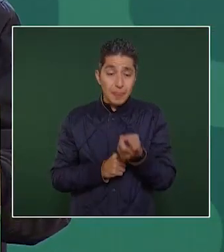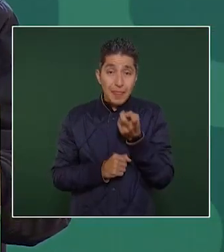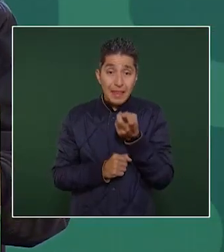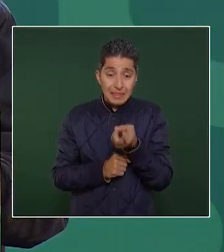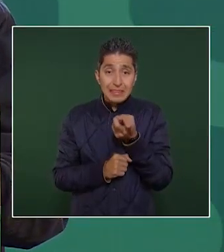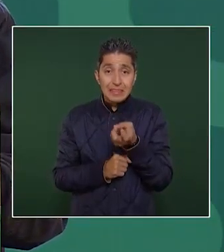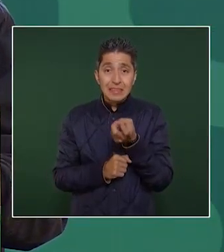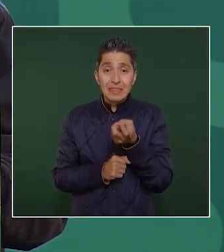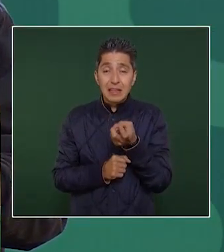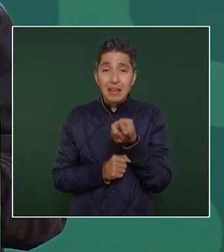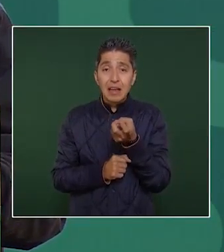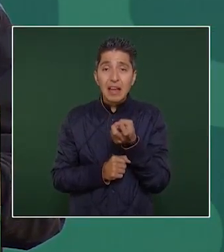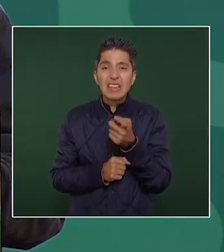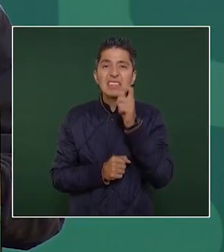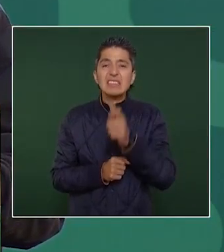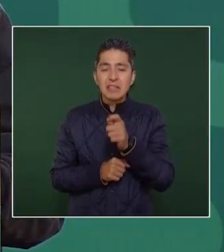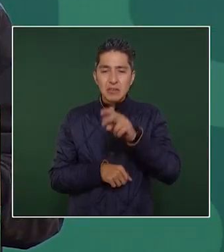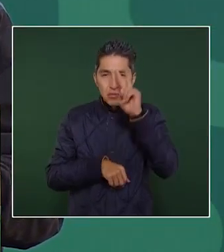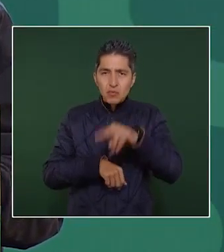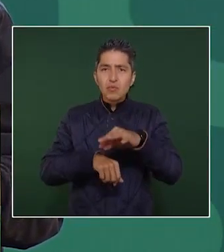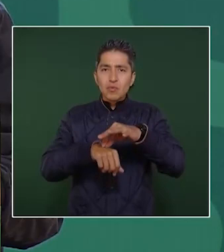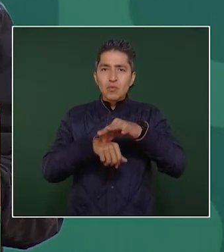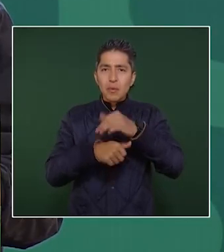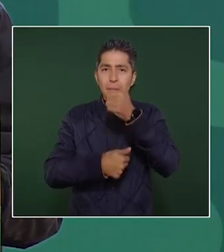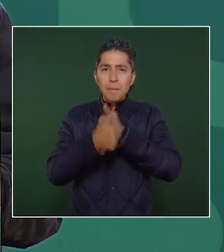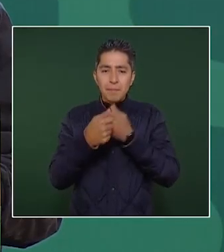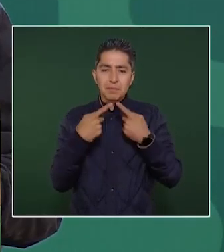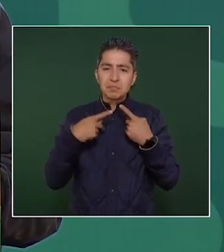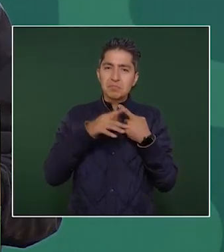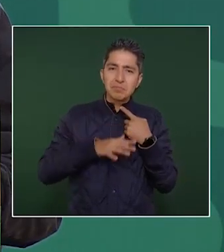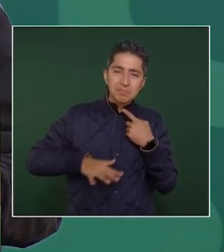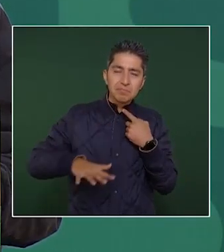auténtica democracia.